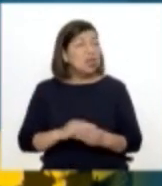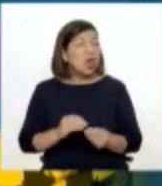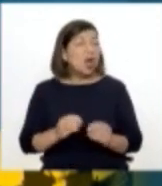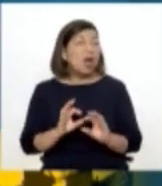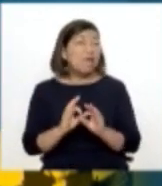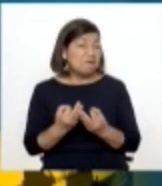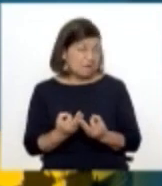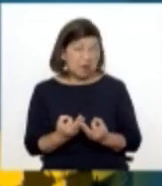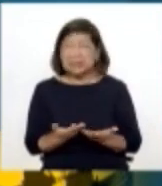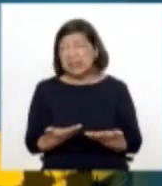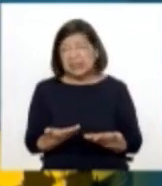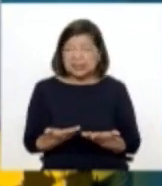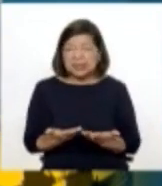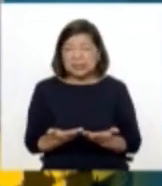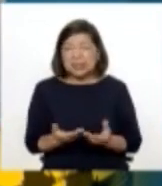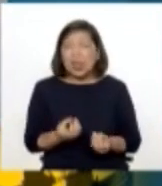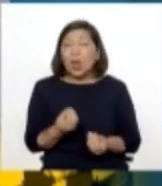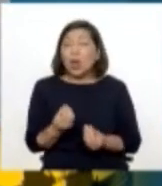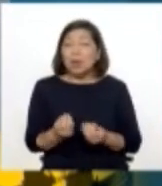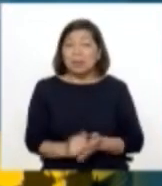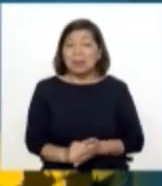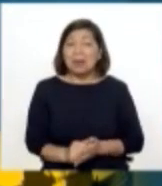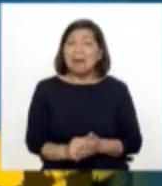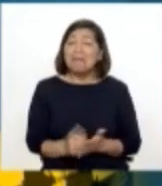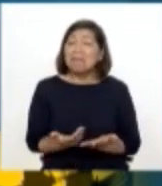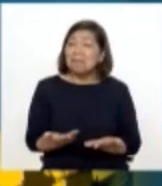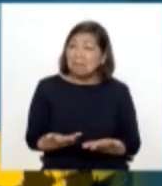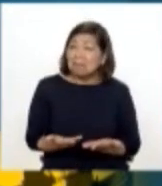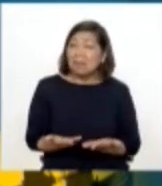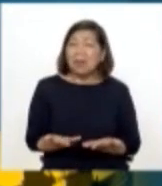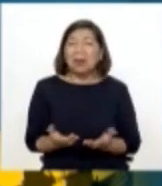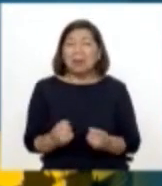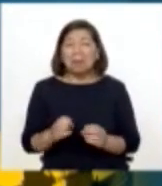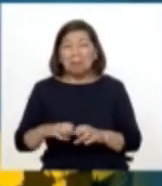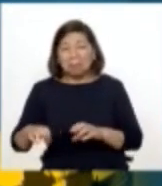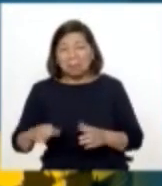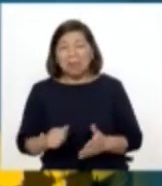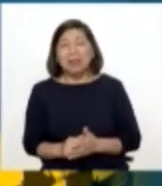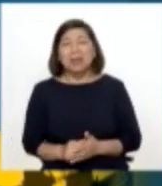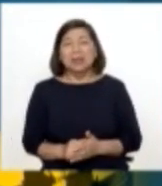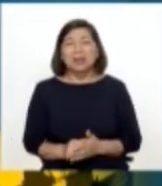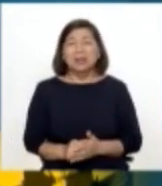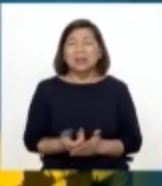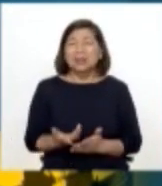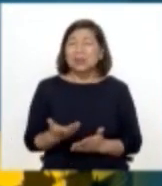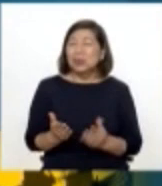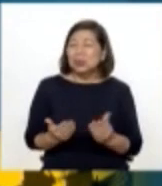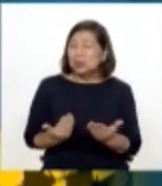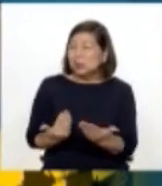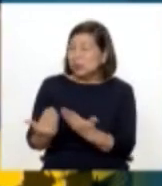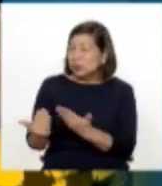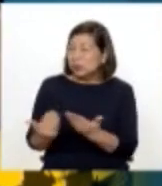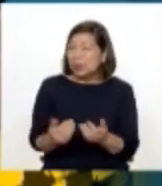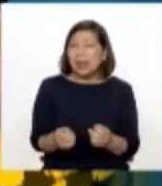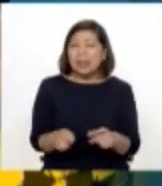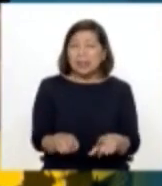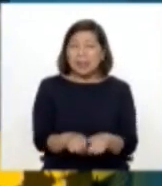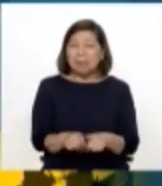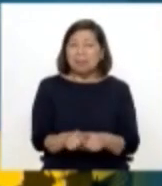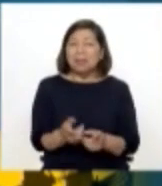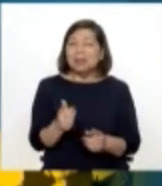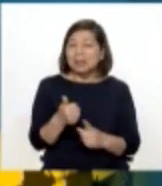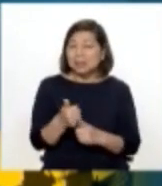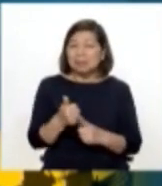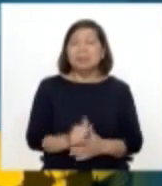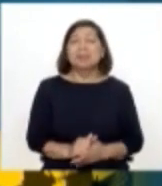como todas y a la vez como ninguna. Una familia desestructurada, viviendo al borde de sus relaciones y también de sí